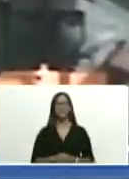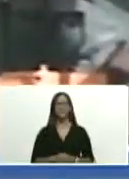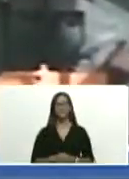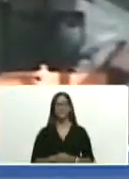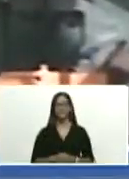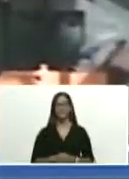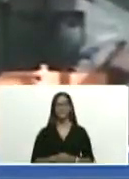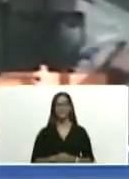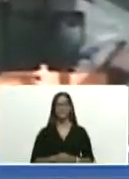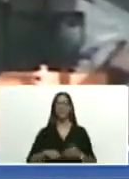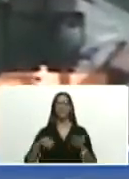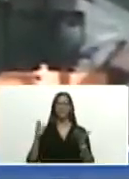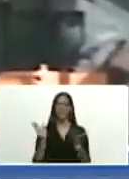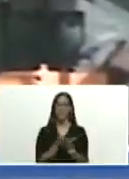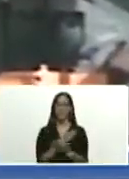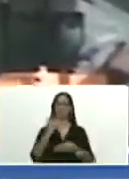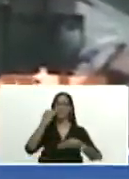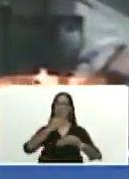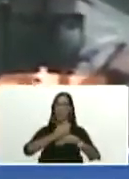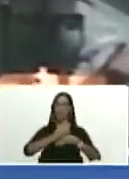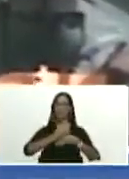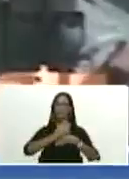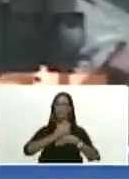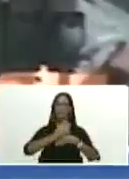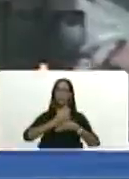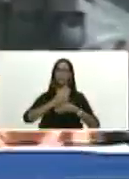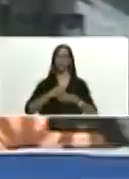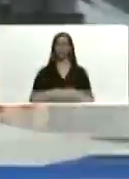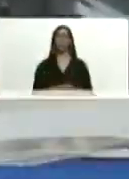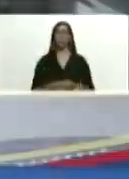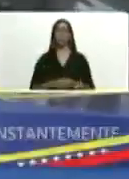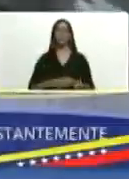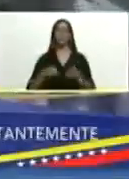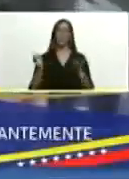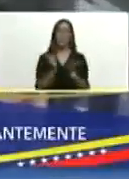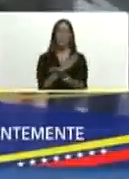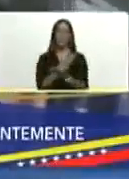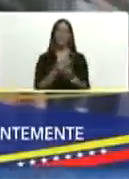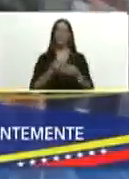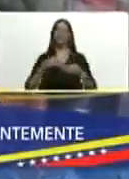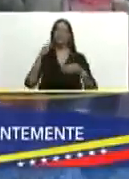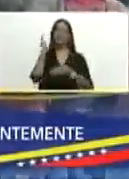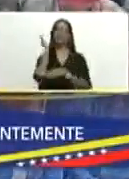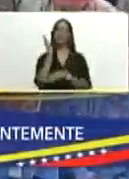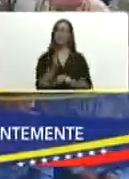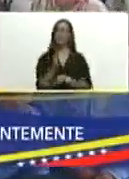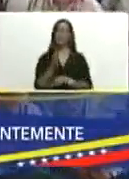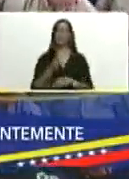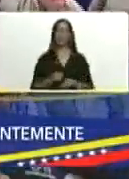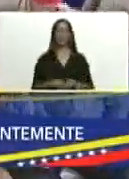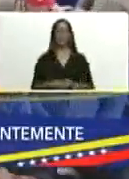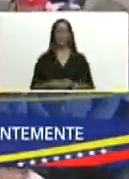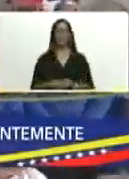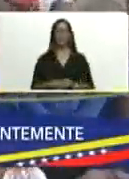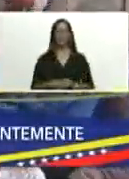derrotar el bloqueo derrotar las sanciones